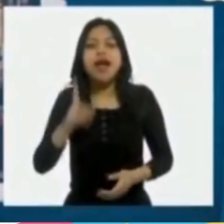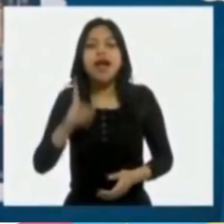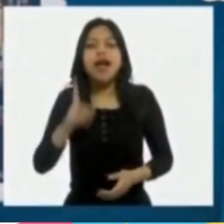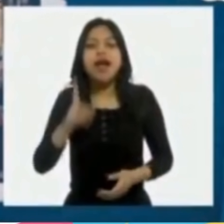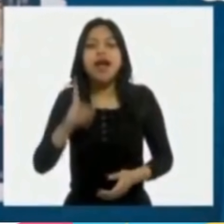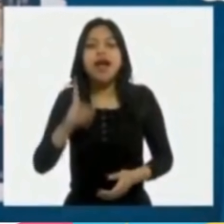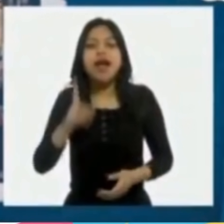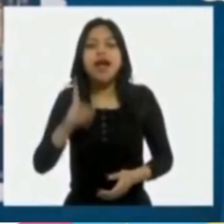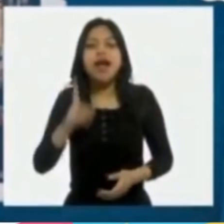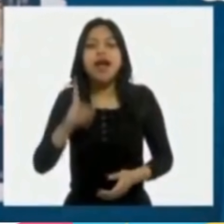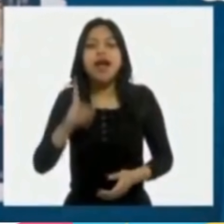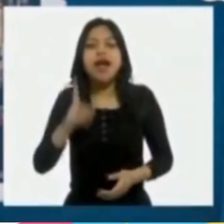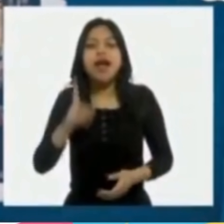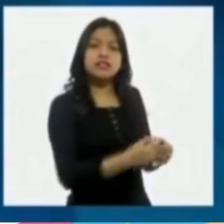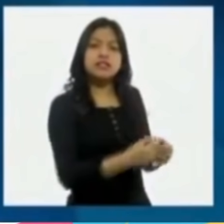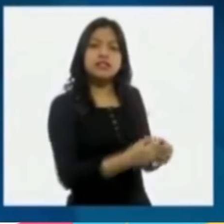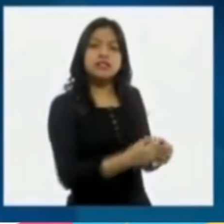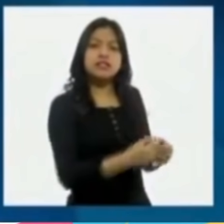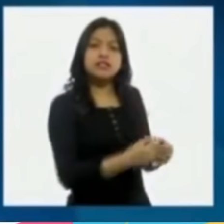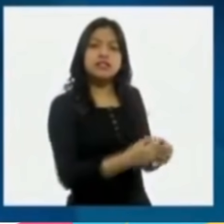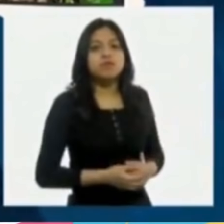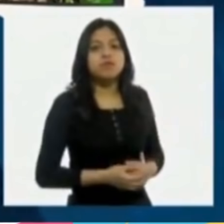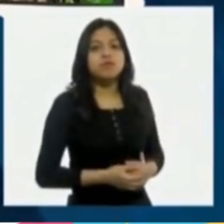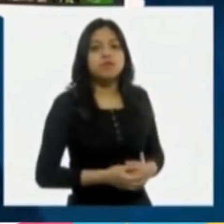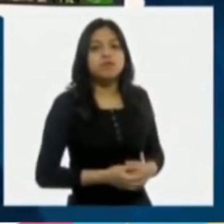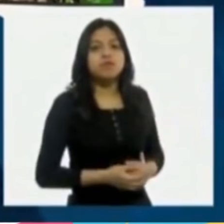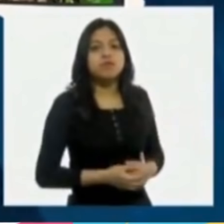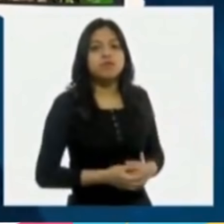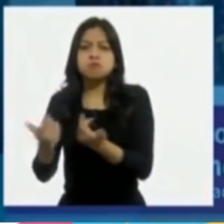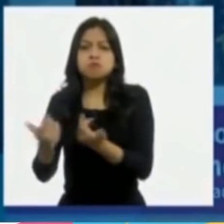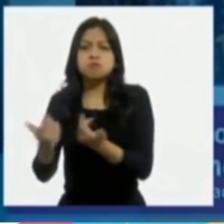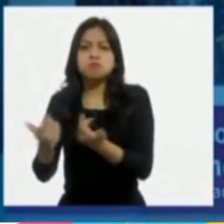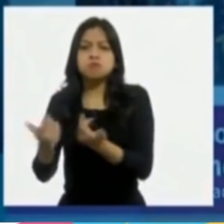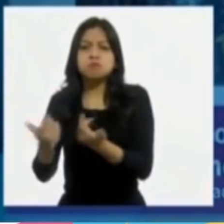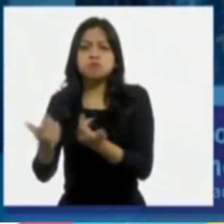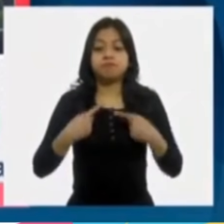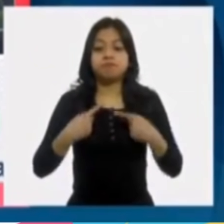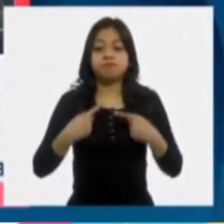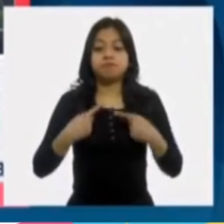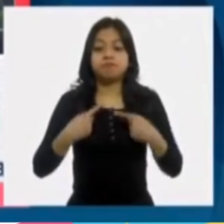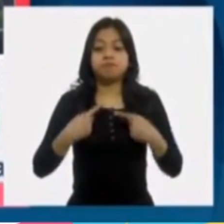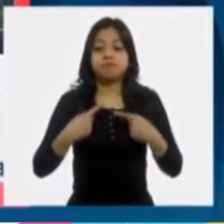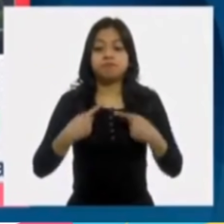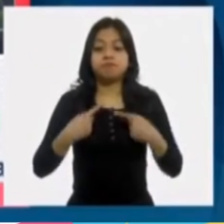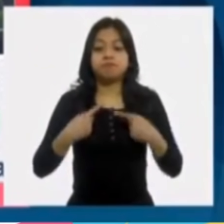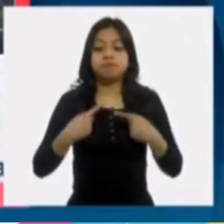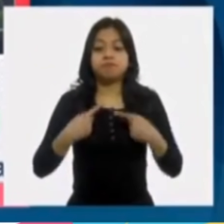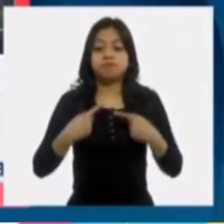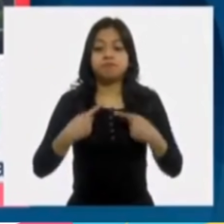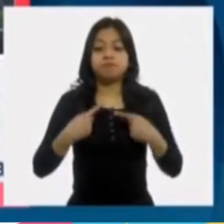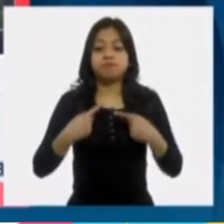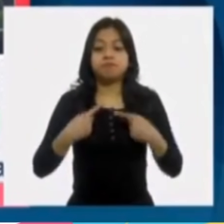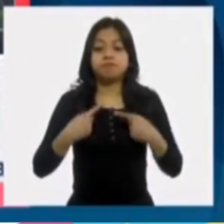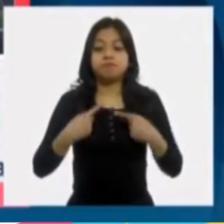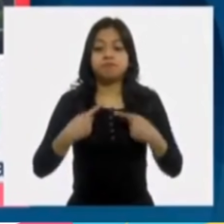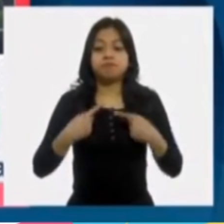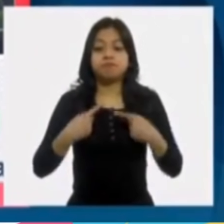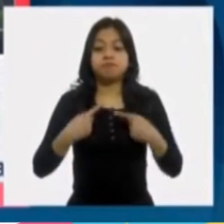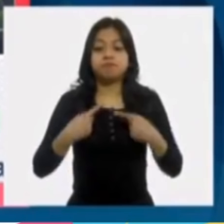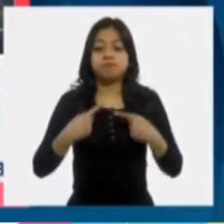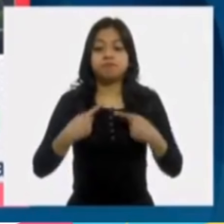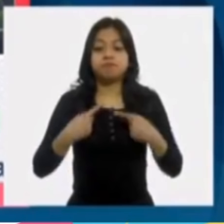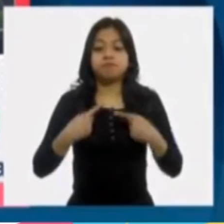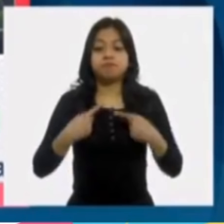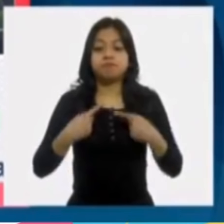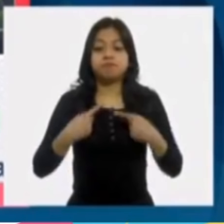producción de caucho. El árbol permitió que las personas le dieran uso diverso a este árbol. El reto de hoy es que observes tu entorno e